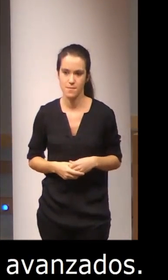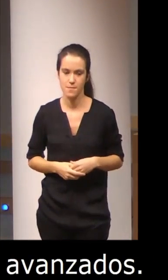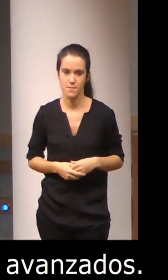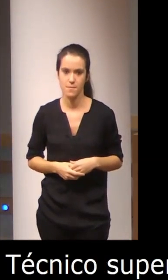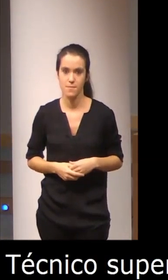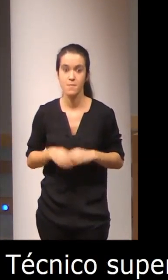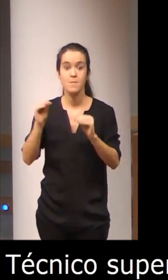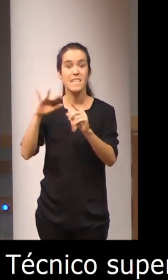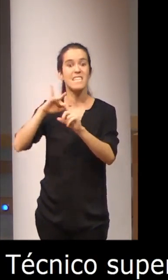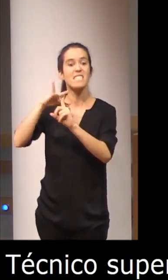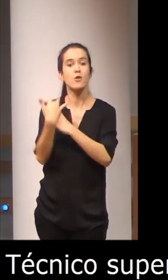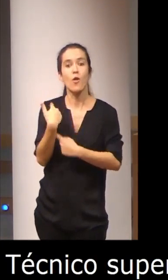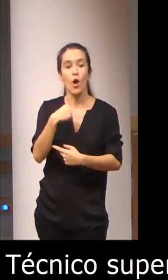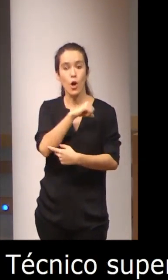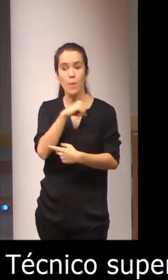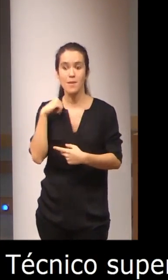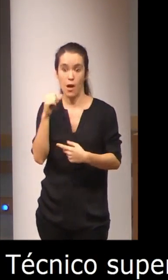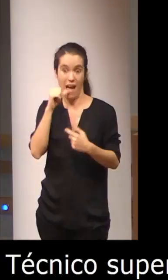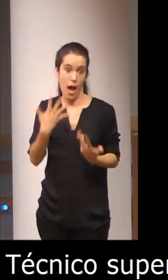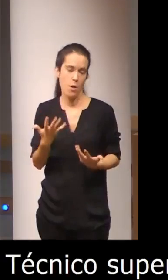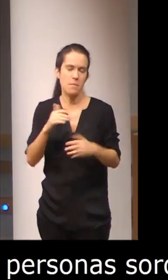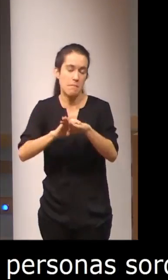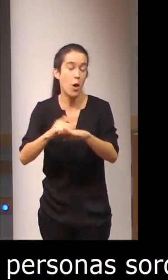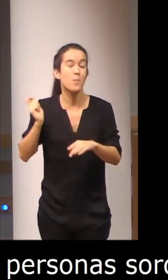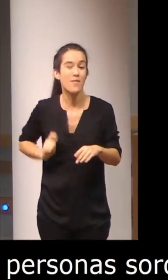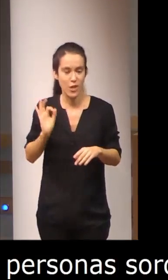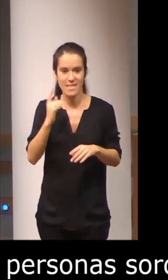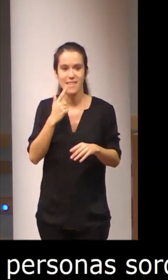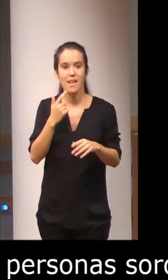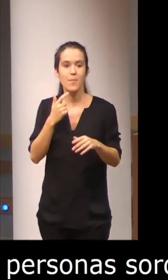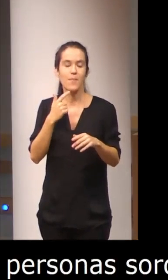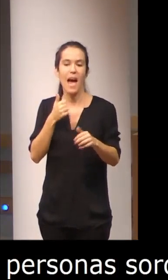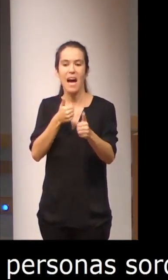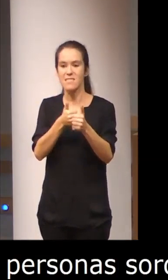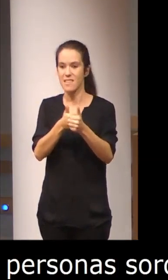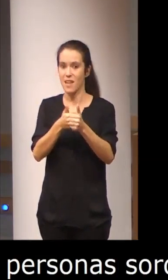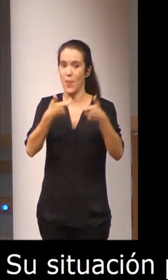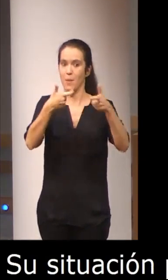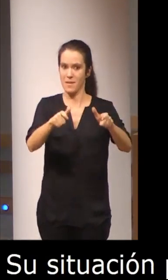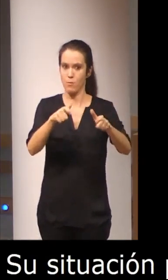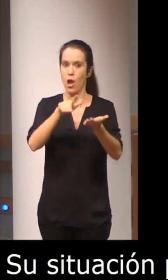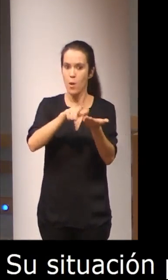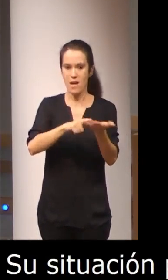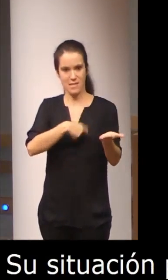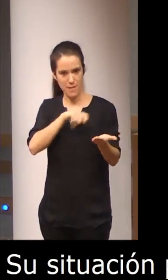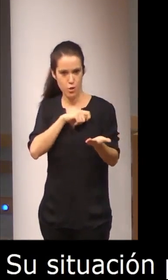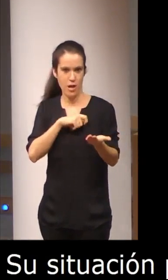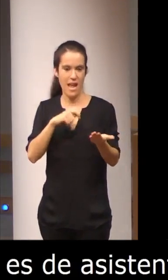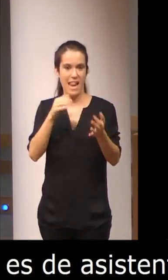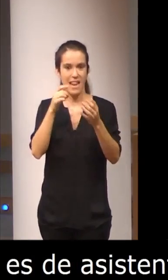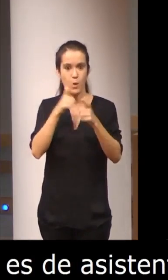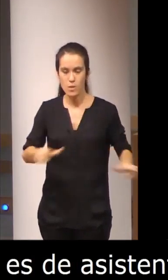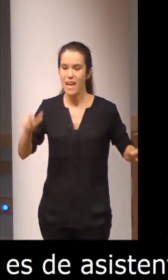Su situación personal en este momento, profesional, perdón, es la de asistente en el Departamento de Lengua Española, Lingüística y Teoría de la